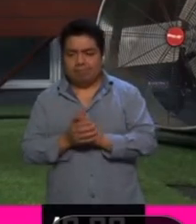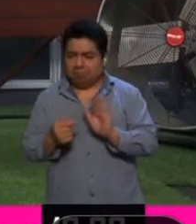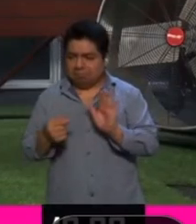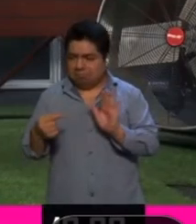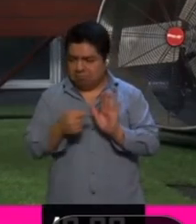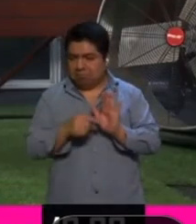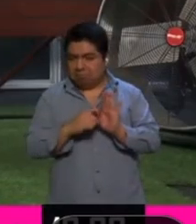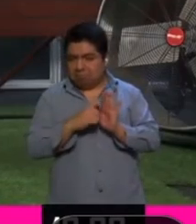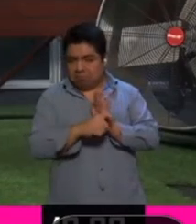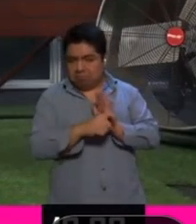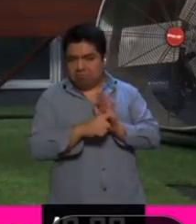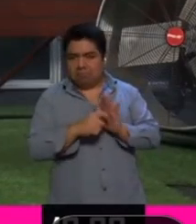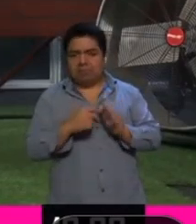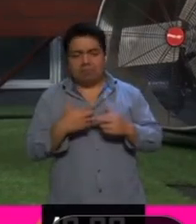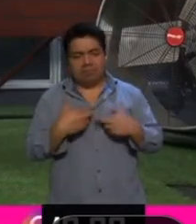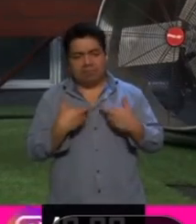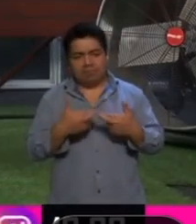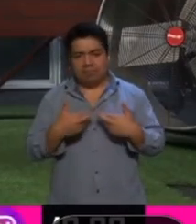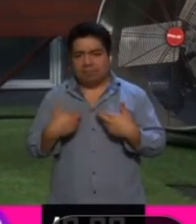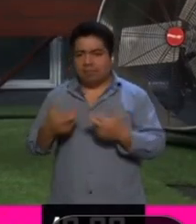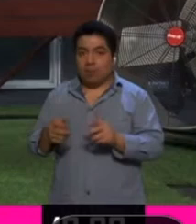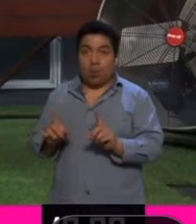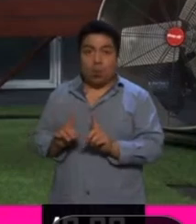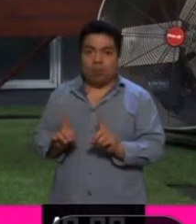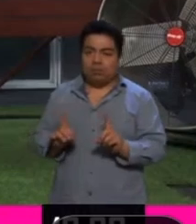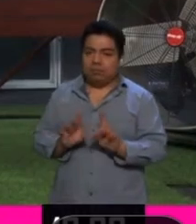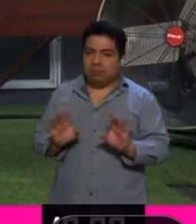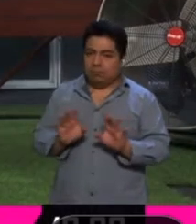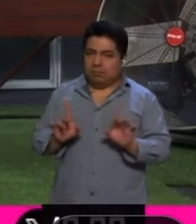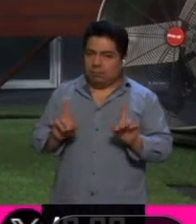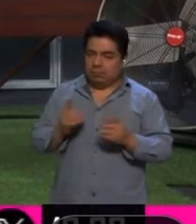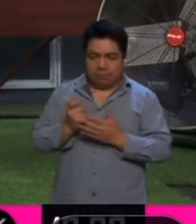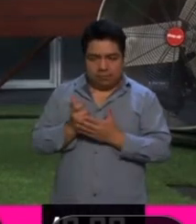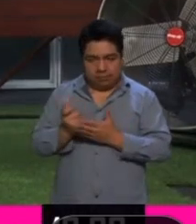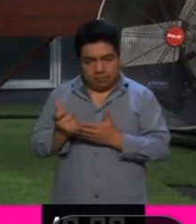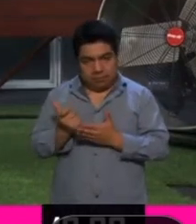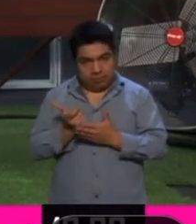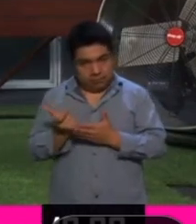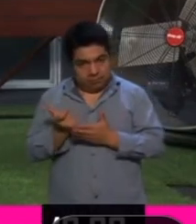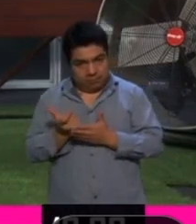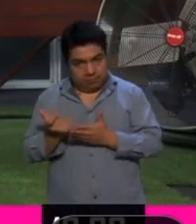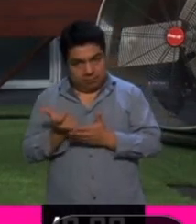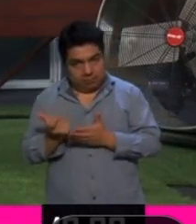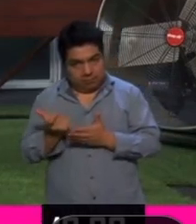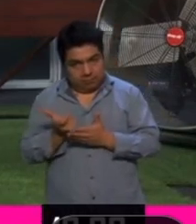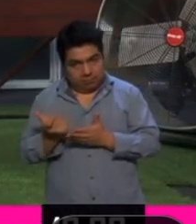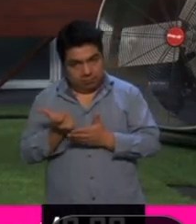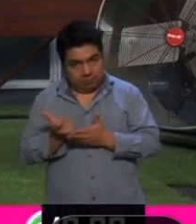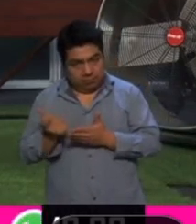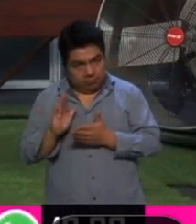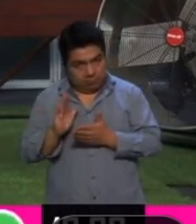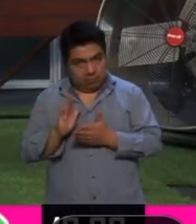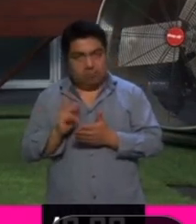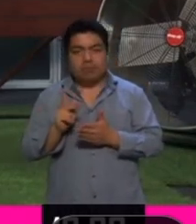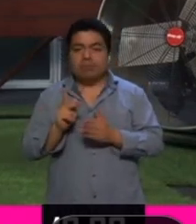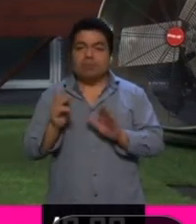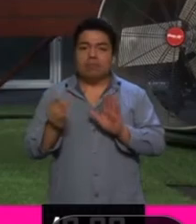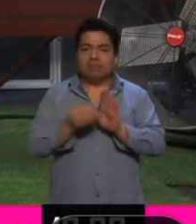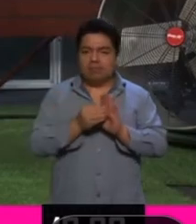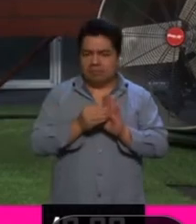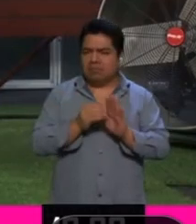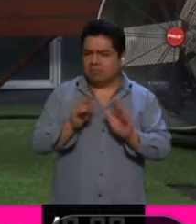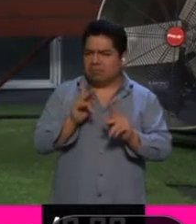que. Pues les quiero regalar algunos. No, no, de su trabajo. Hay que pagar algo. Sí, sí. Pero aunque sea simbólico. Vámonos a pausa